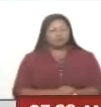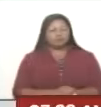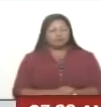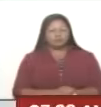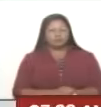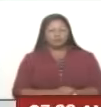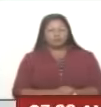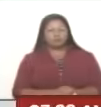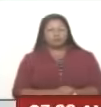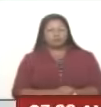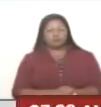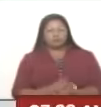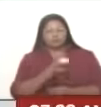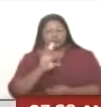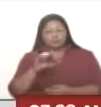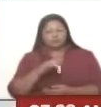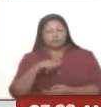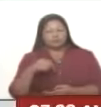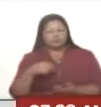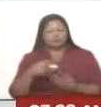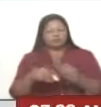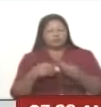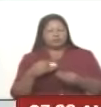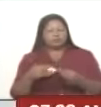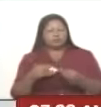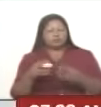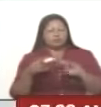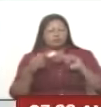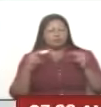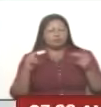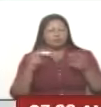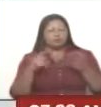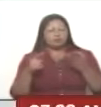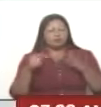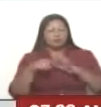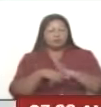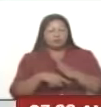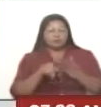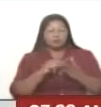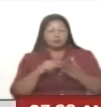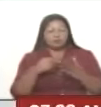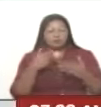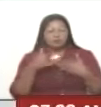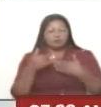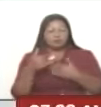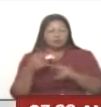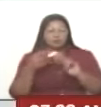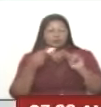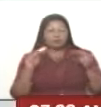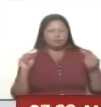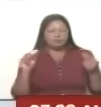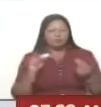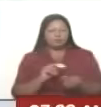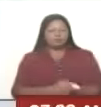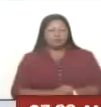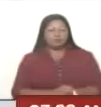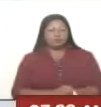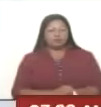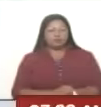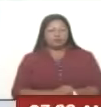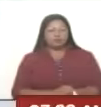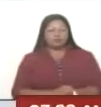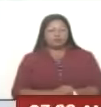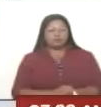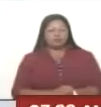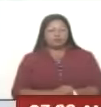patrimonio que hemos alcanzado en materia de paz interna, convivencia pacífica, estabilidad